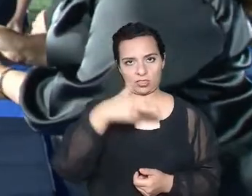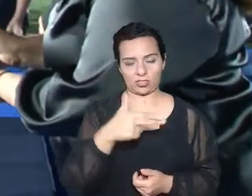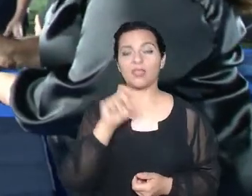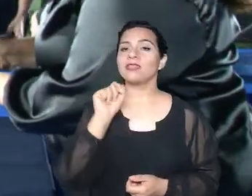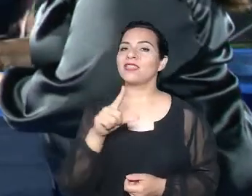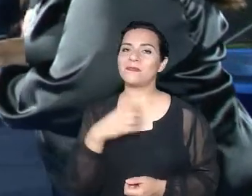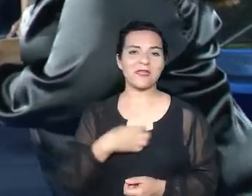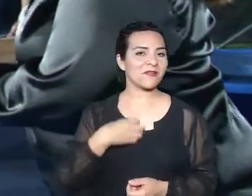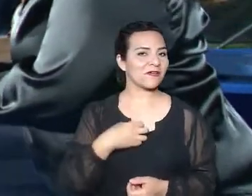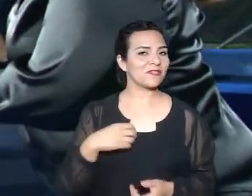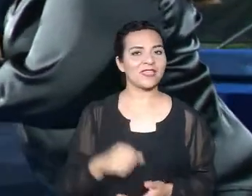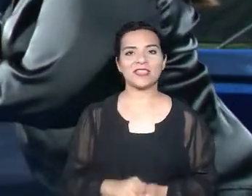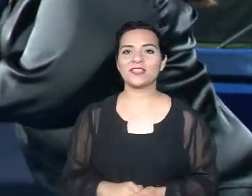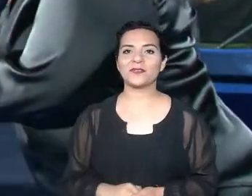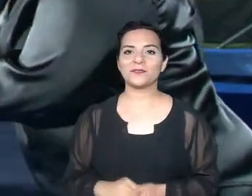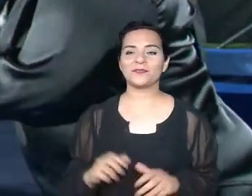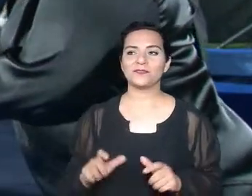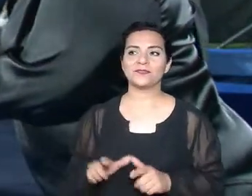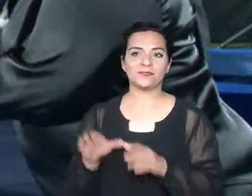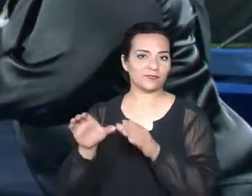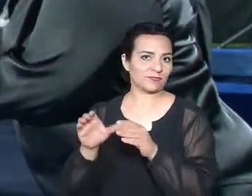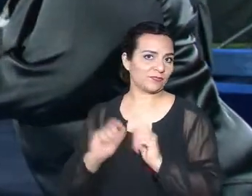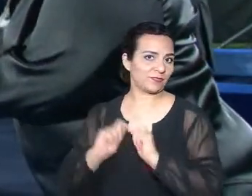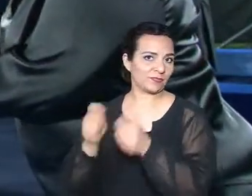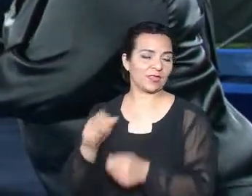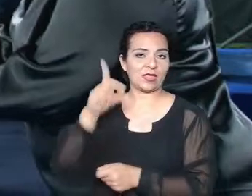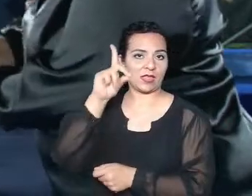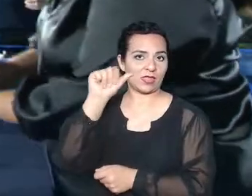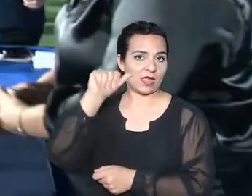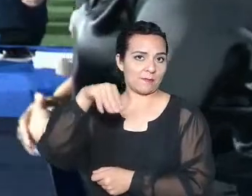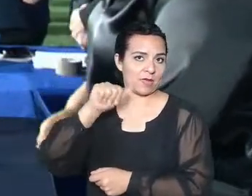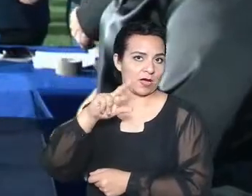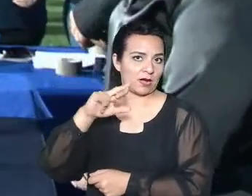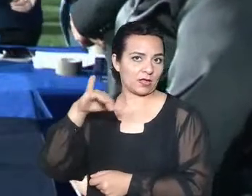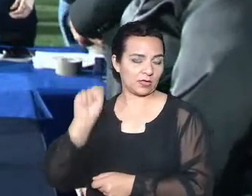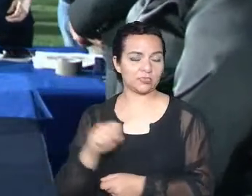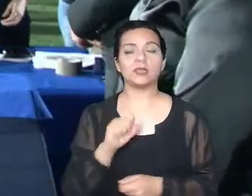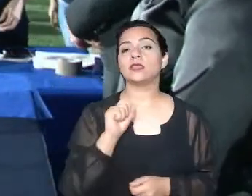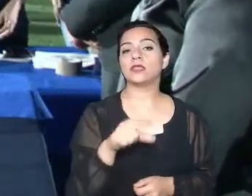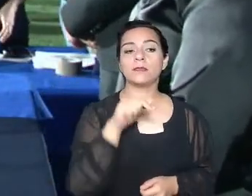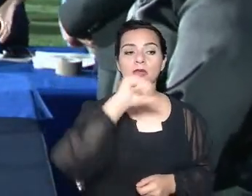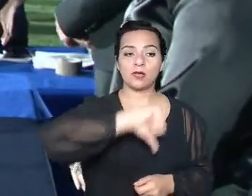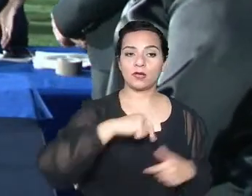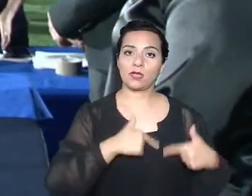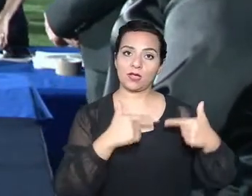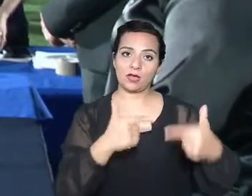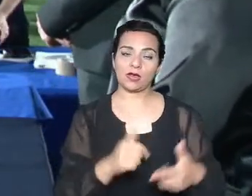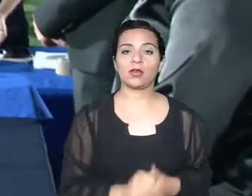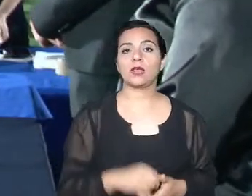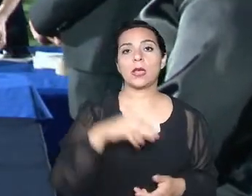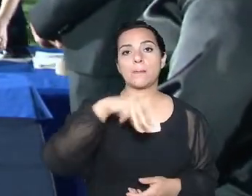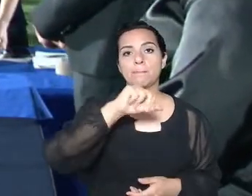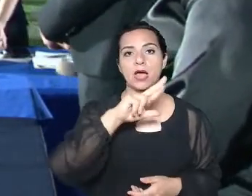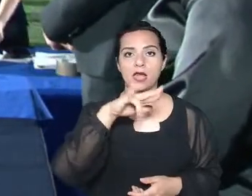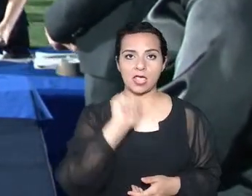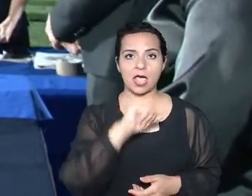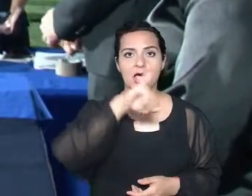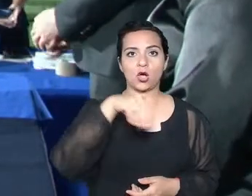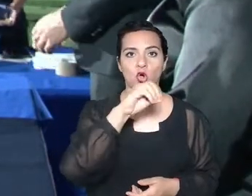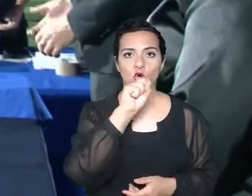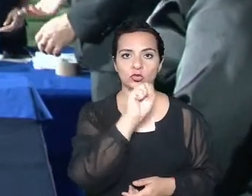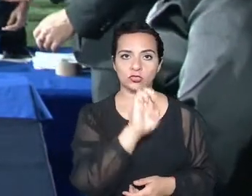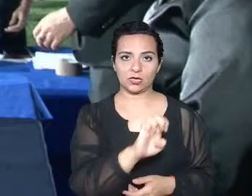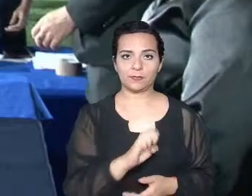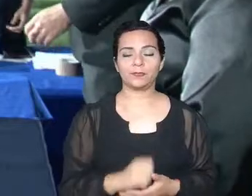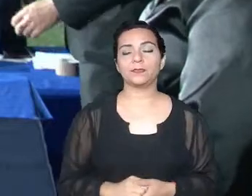igual entusiasmo recibe su reconocimiento Damaris Velázquez Jiménez. Integrante de esta generación es María José López Llanes.